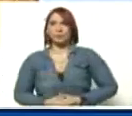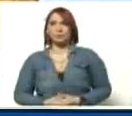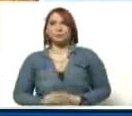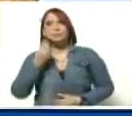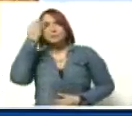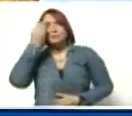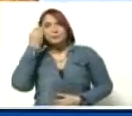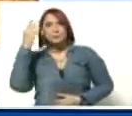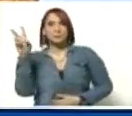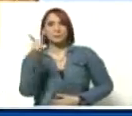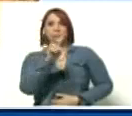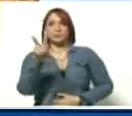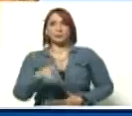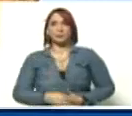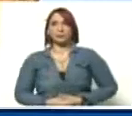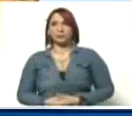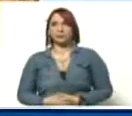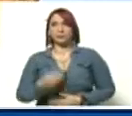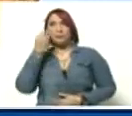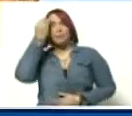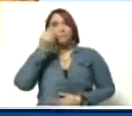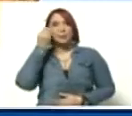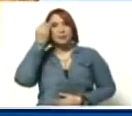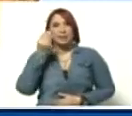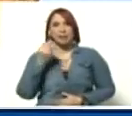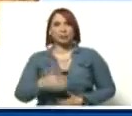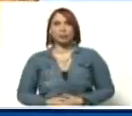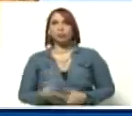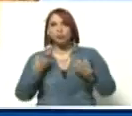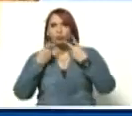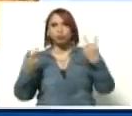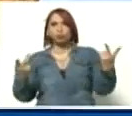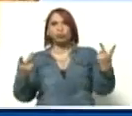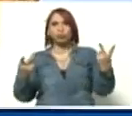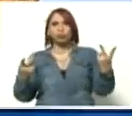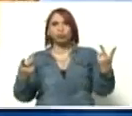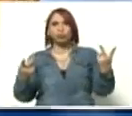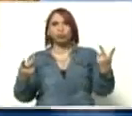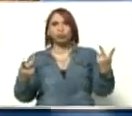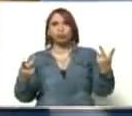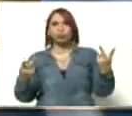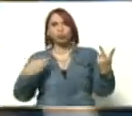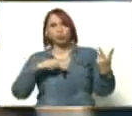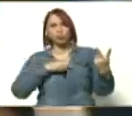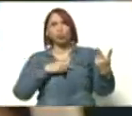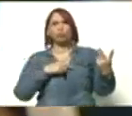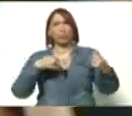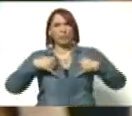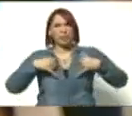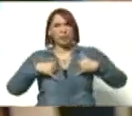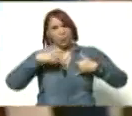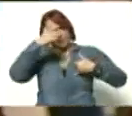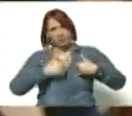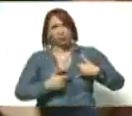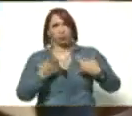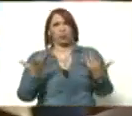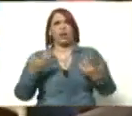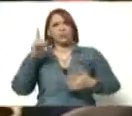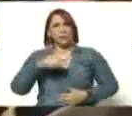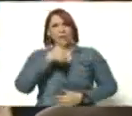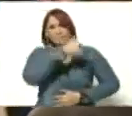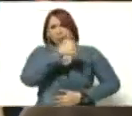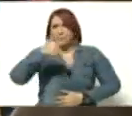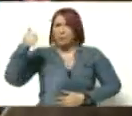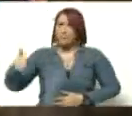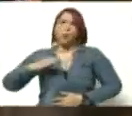pensando en Venezuela, que están pensando, y su mensaje es no en uno como persona, como individuo, sino lo que cada individuo puede